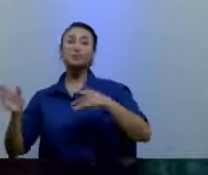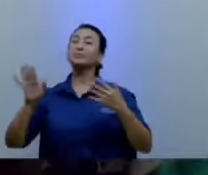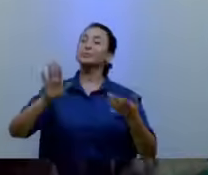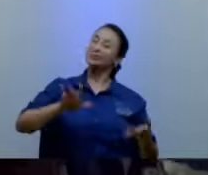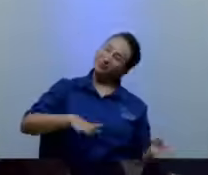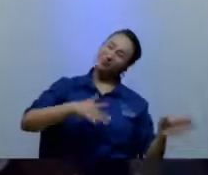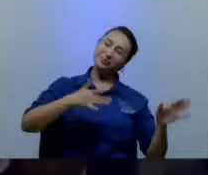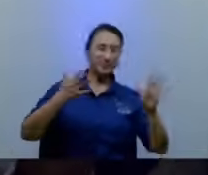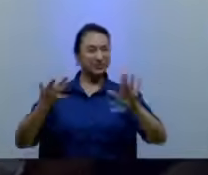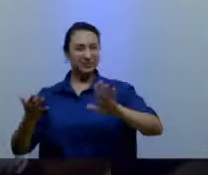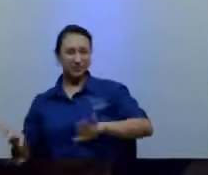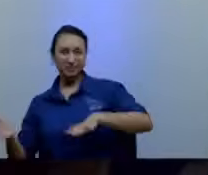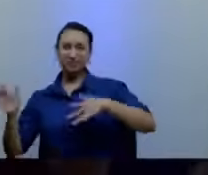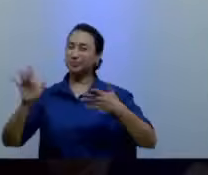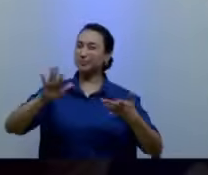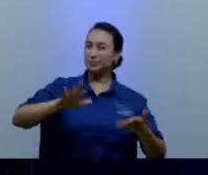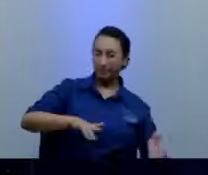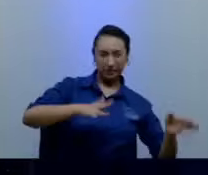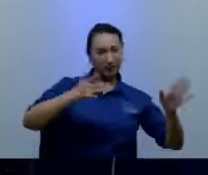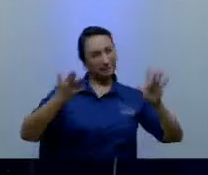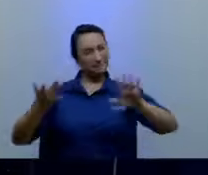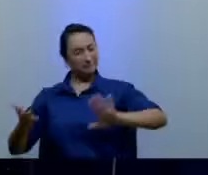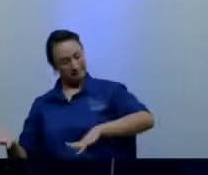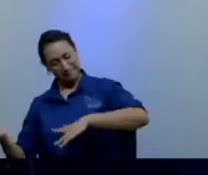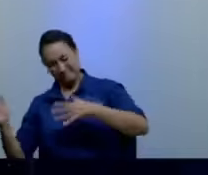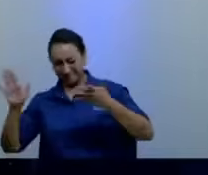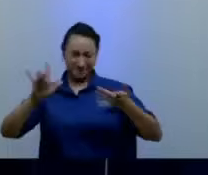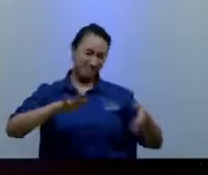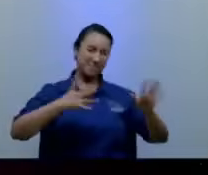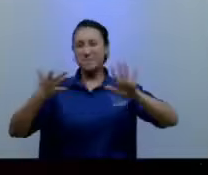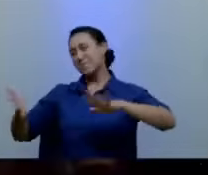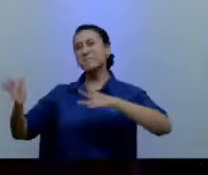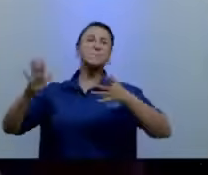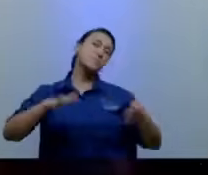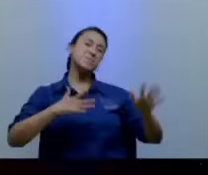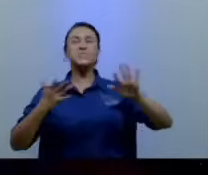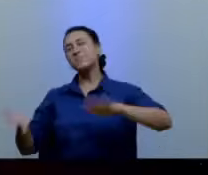amor. A ti la gloria por siempre.